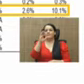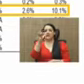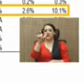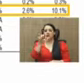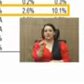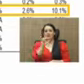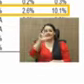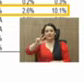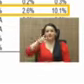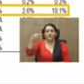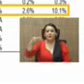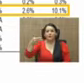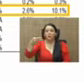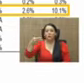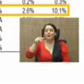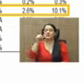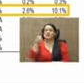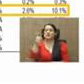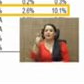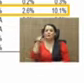Becas a terceros, un